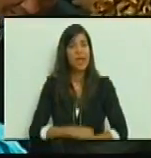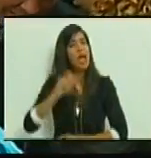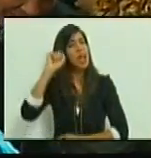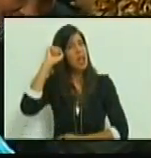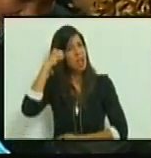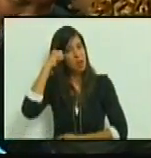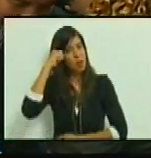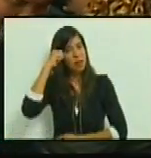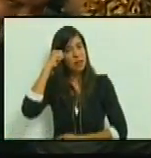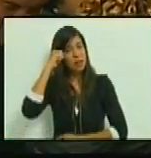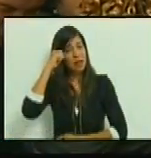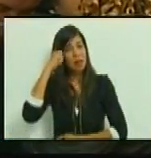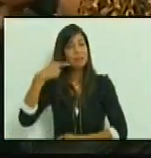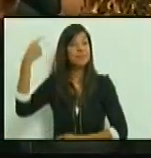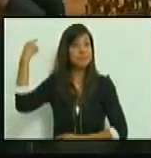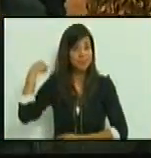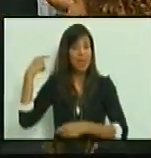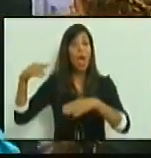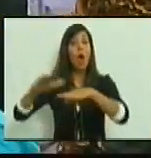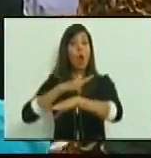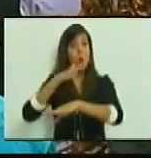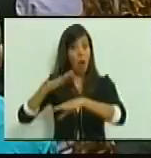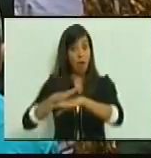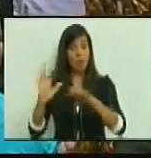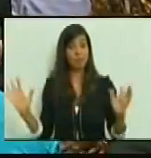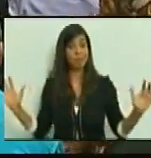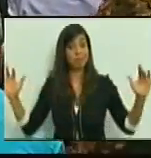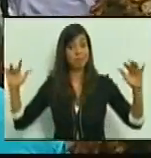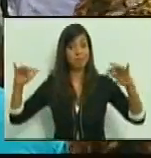Recordemos que la pasada asamblea que